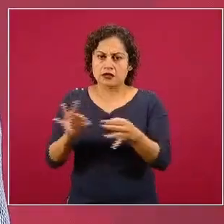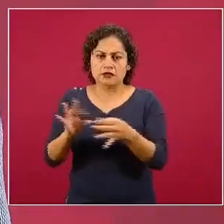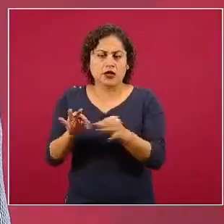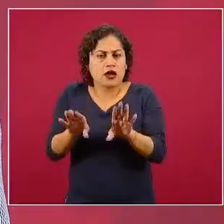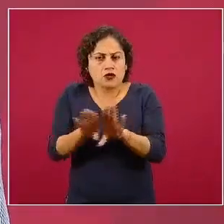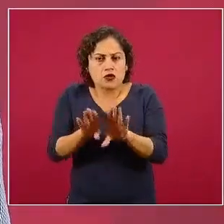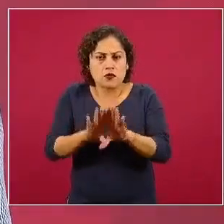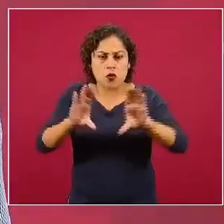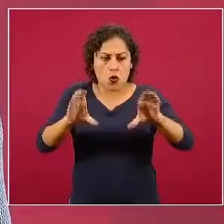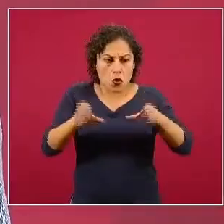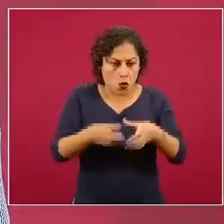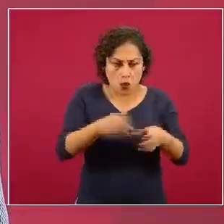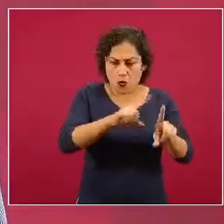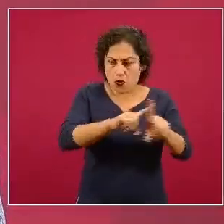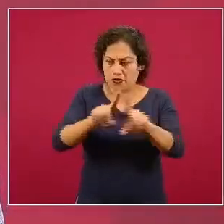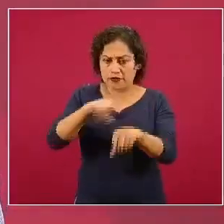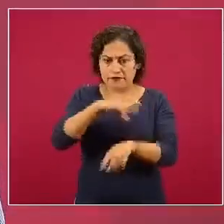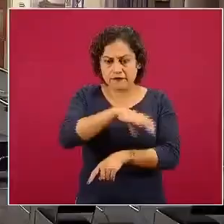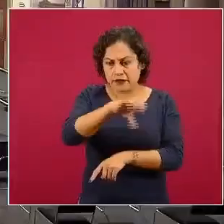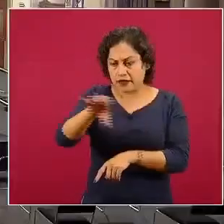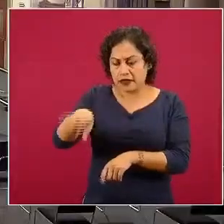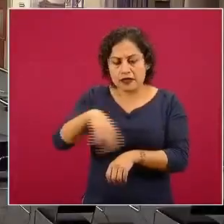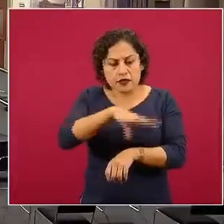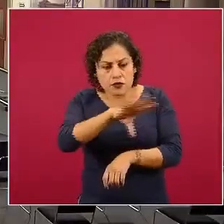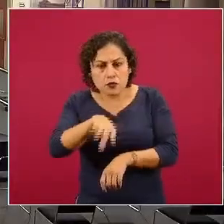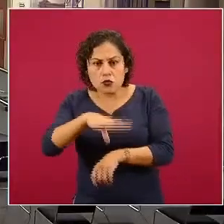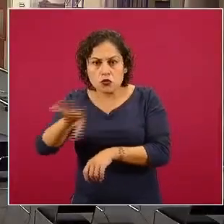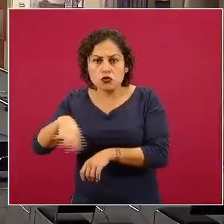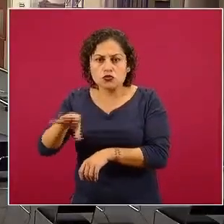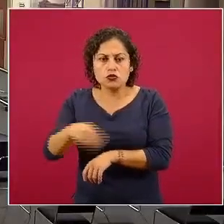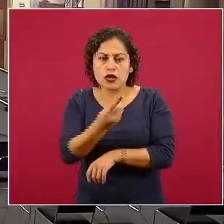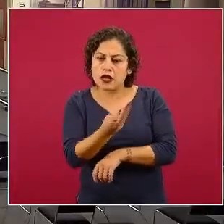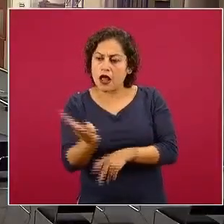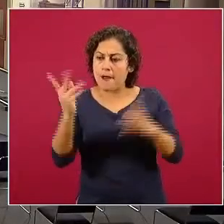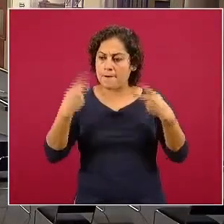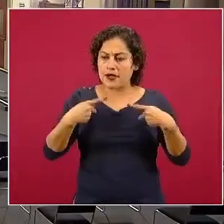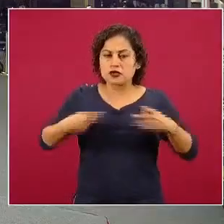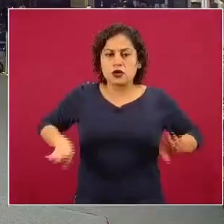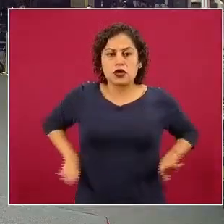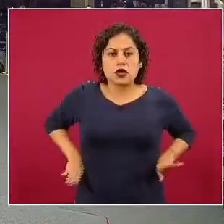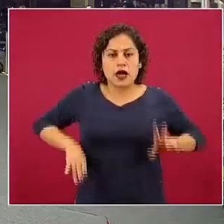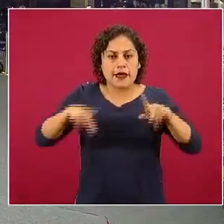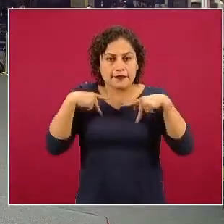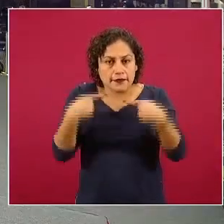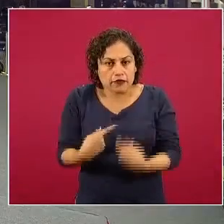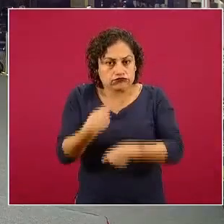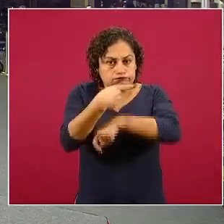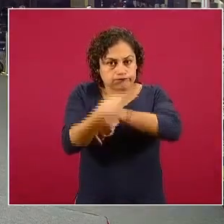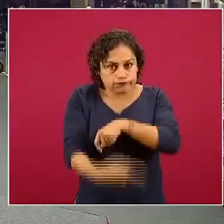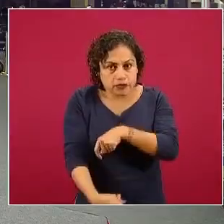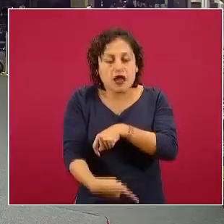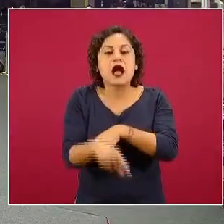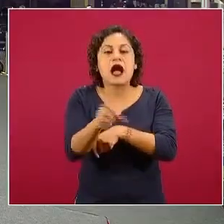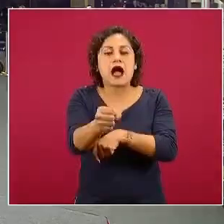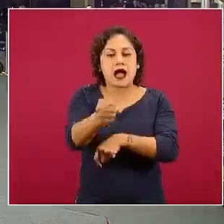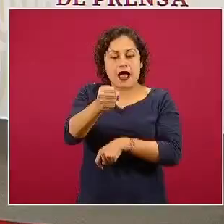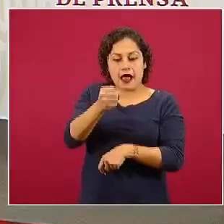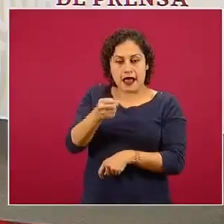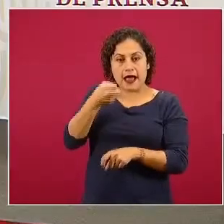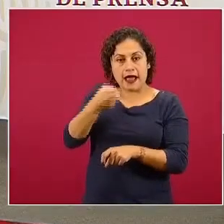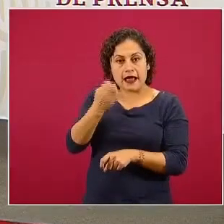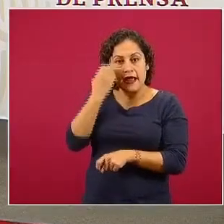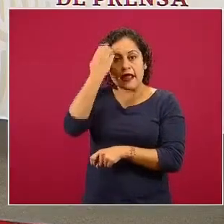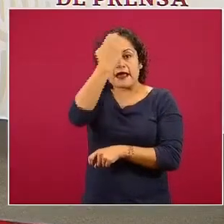de personas, sobre todo con factores de riesgo, con comorbilidades. Si hay la oportunidad a través de esta prueba de